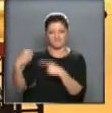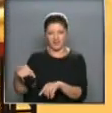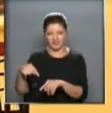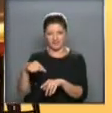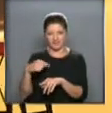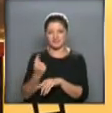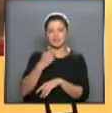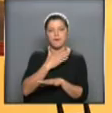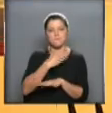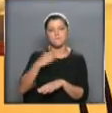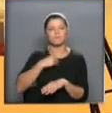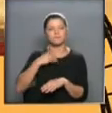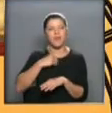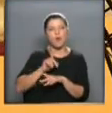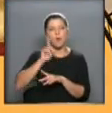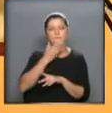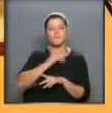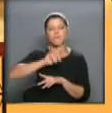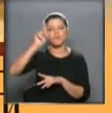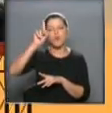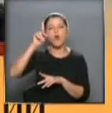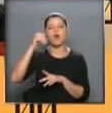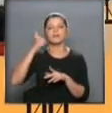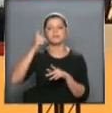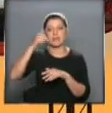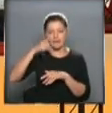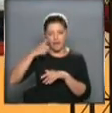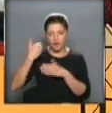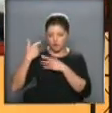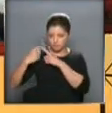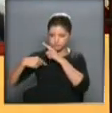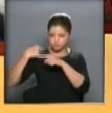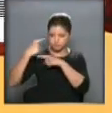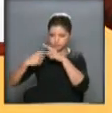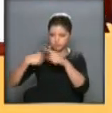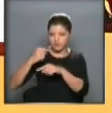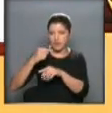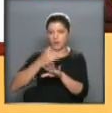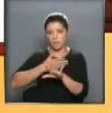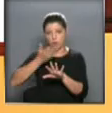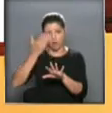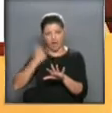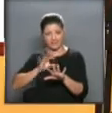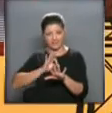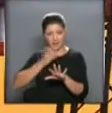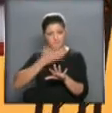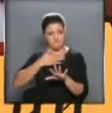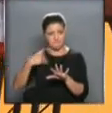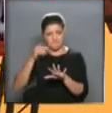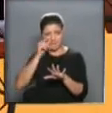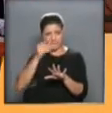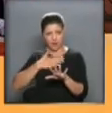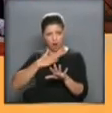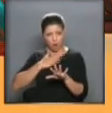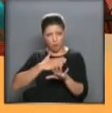creencia en un ser superior que define nuestros destinos está tan arraigada en la cultura juvenil como lo estaba en la de nuestros padres. Entre